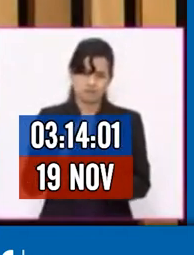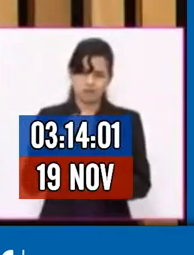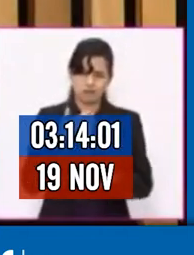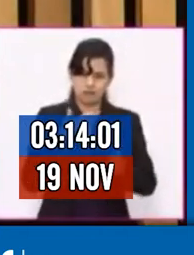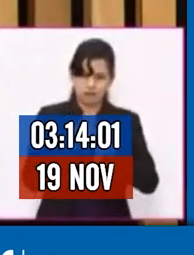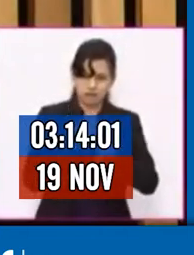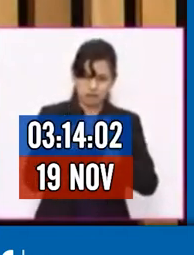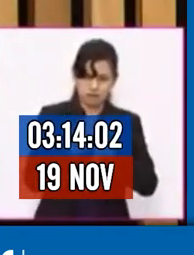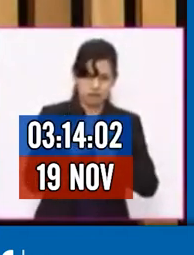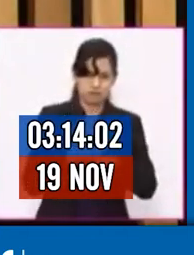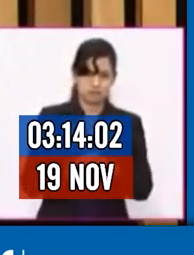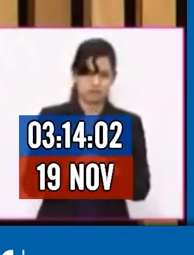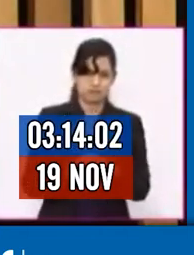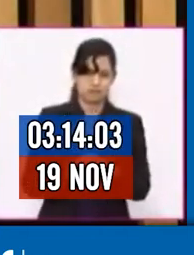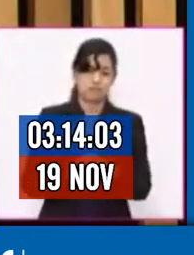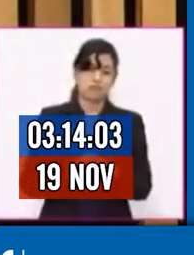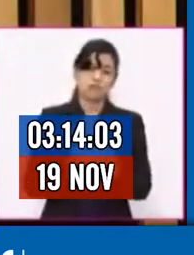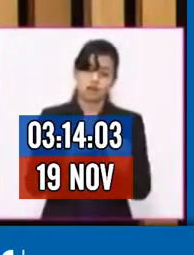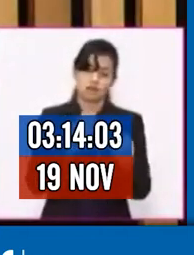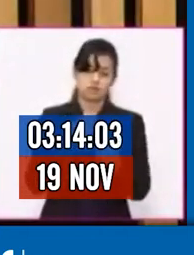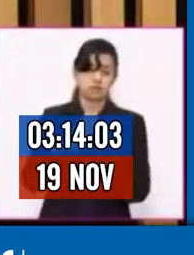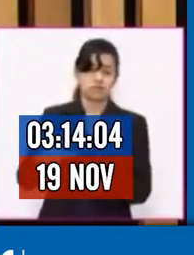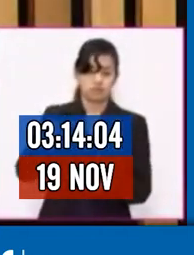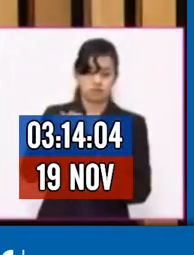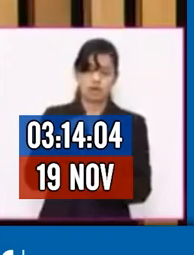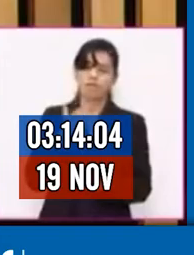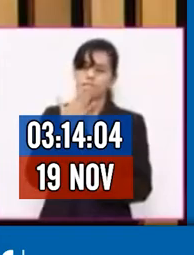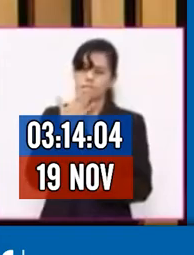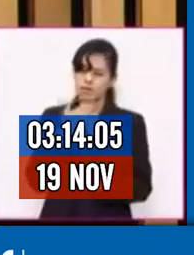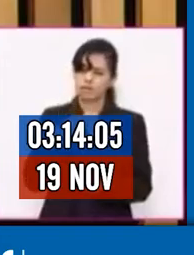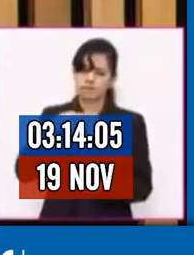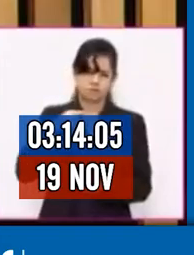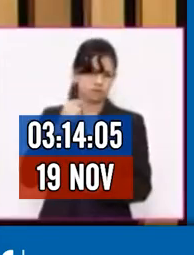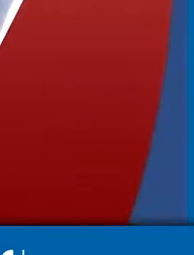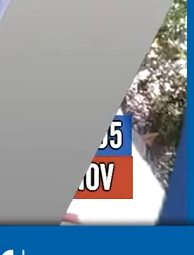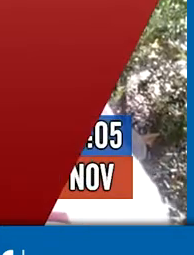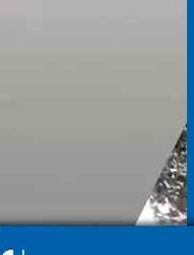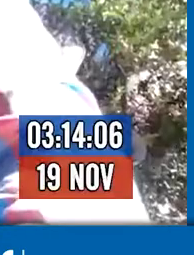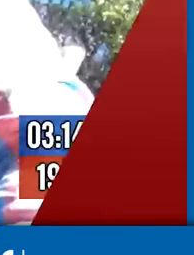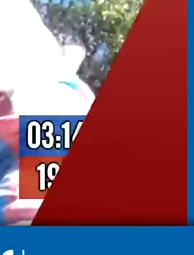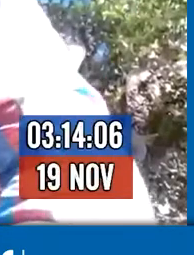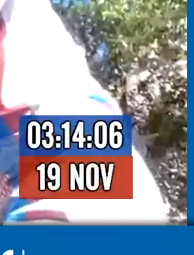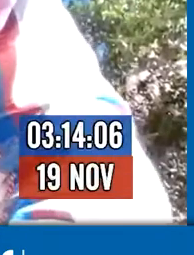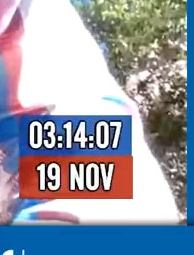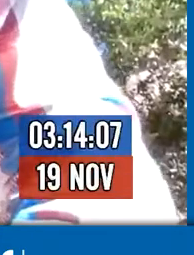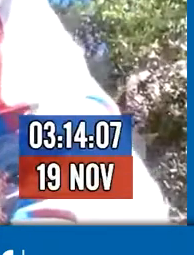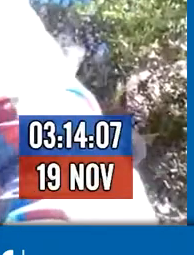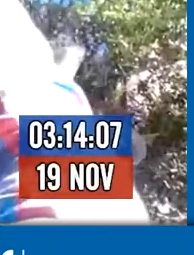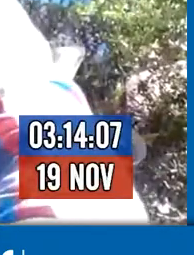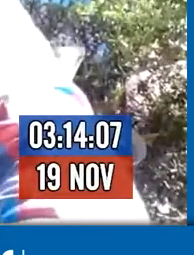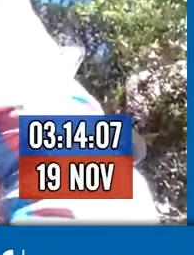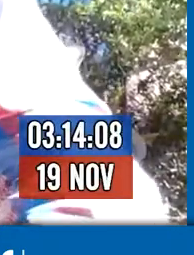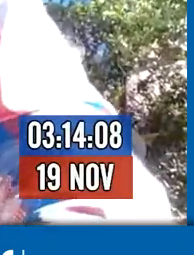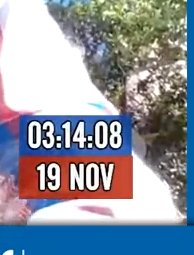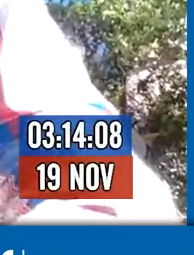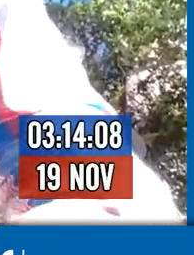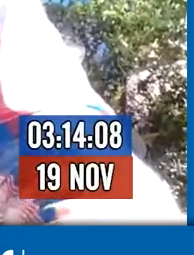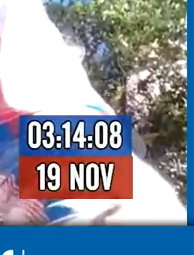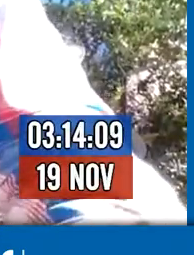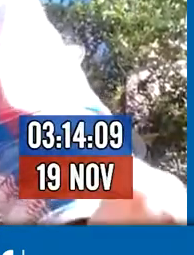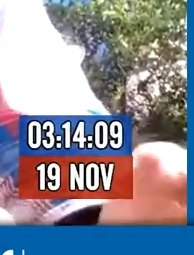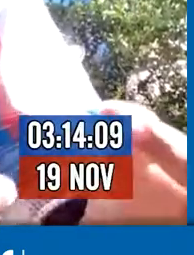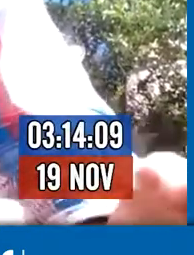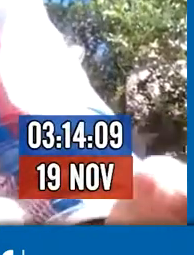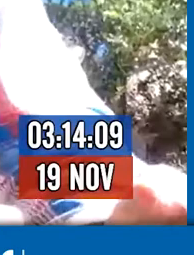la bien intencionada solicitud de consulta popular. Y es que en efecto,